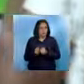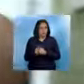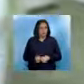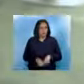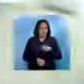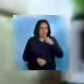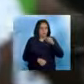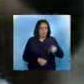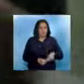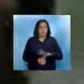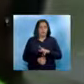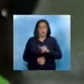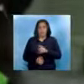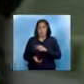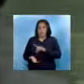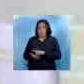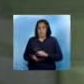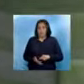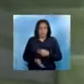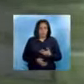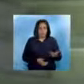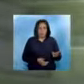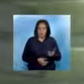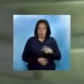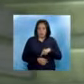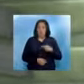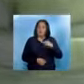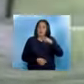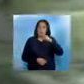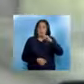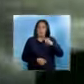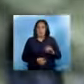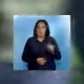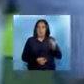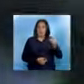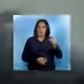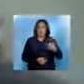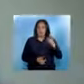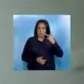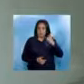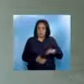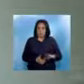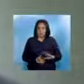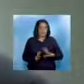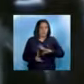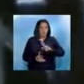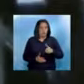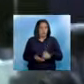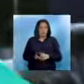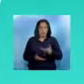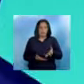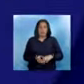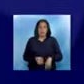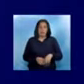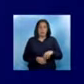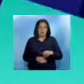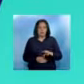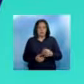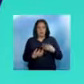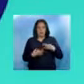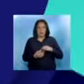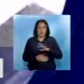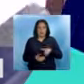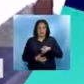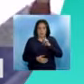Así la policía le puso fin a las andanzas de esta joven y bella tendera, cuya banda actuaba en todo el país.